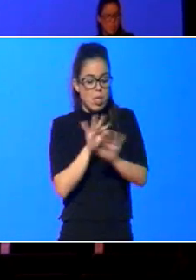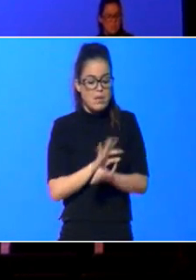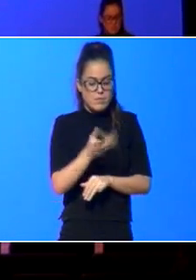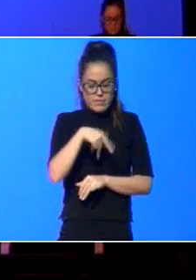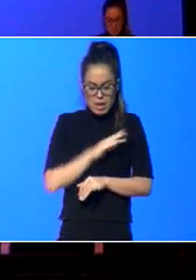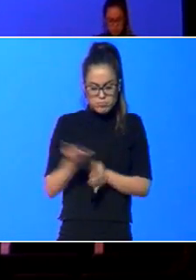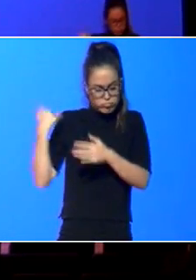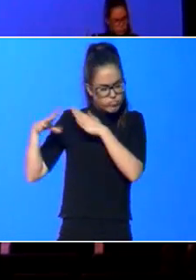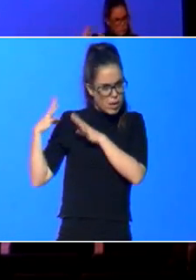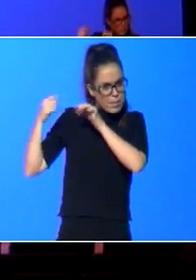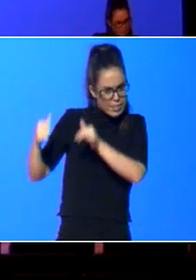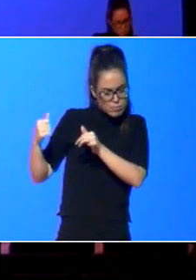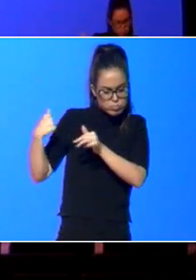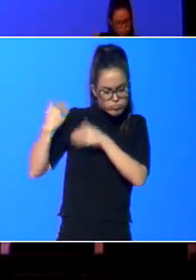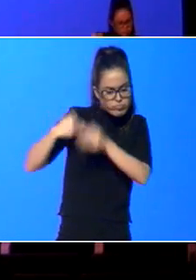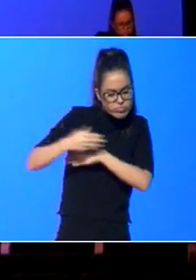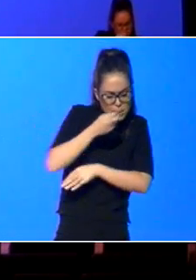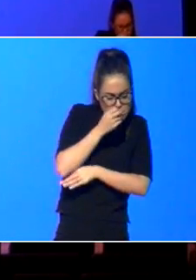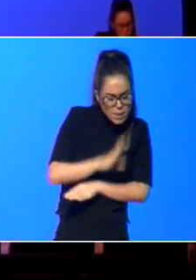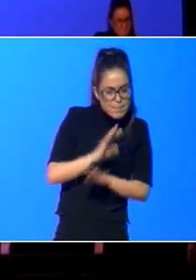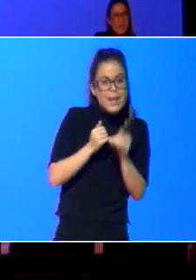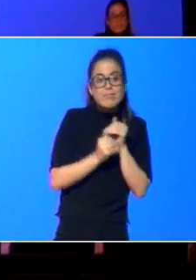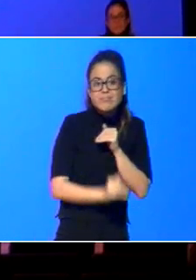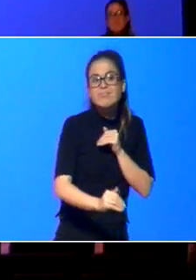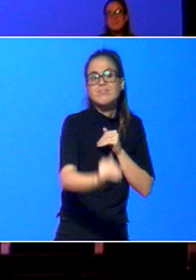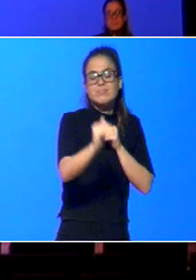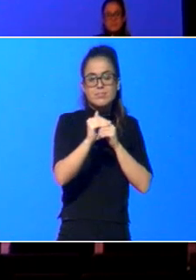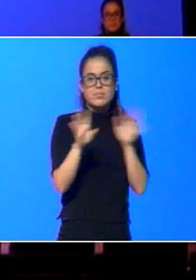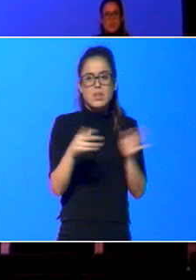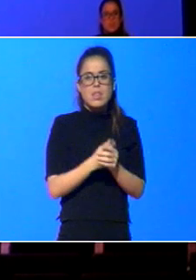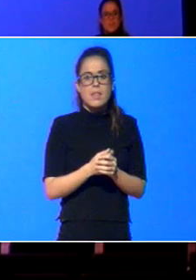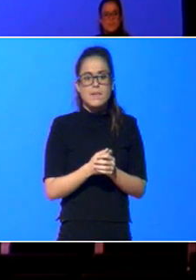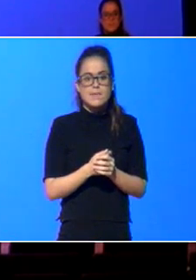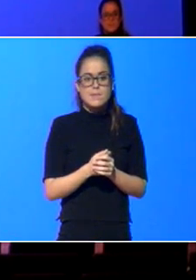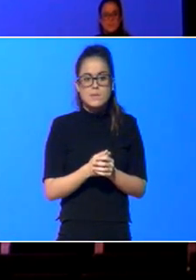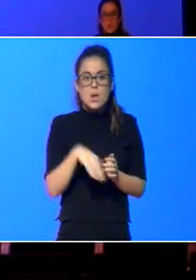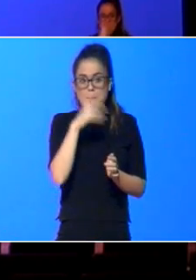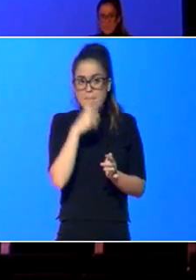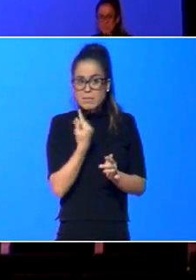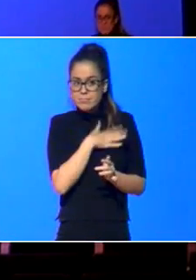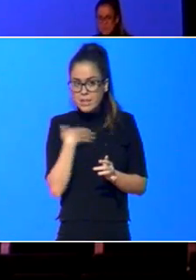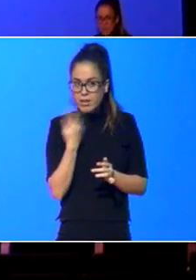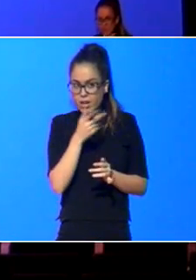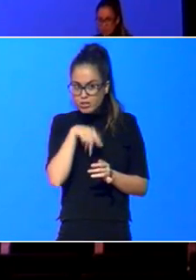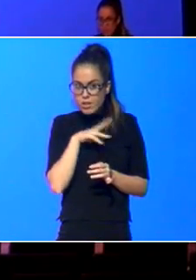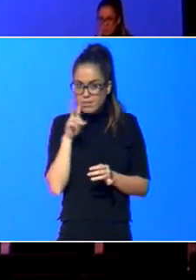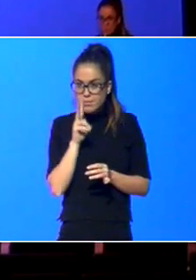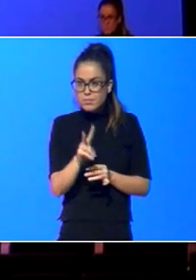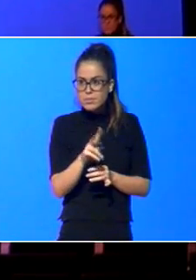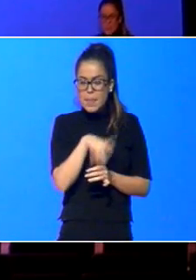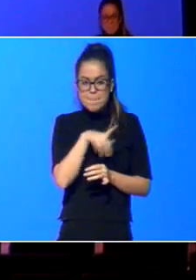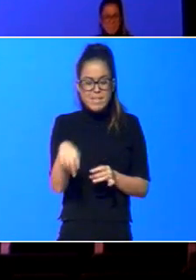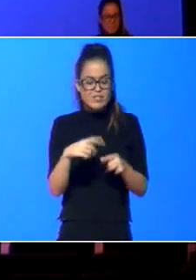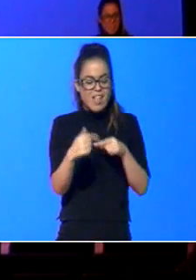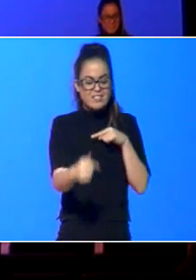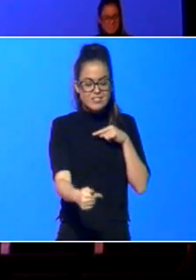llegar. Cuando hablamos de claves, hay una imagen que me gustaría que ahora, cuando la veamos, sobre todo la gente que está en el día a día, me